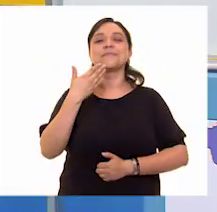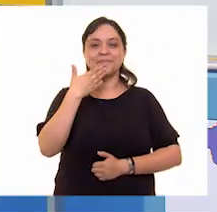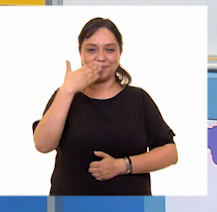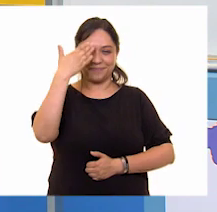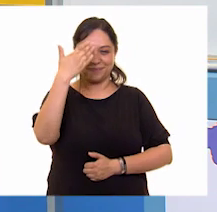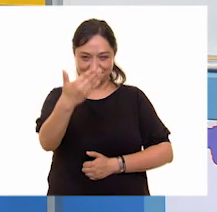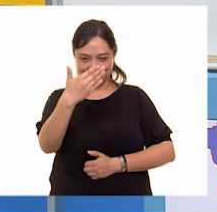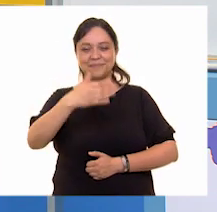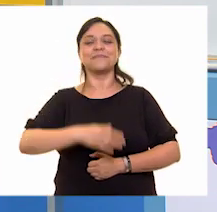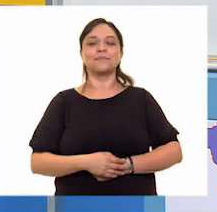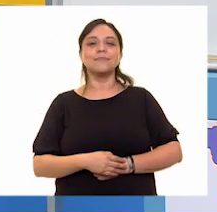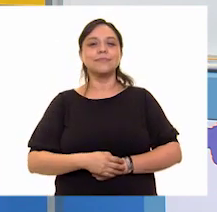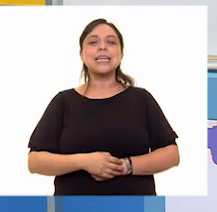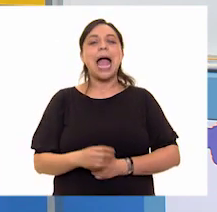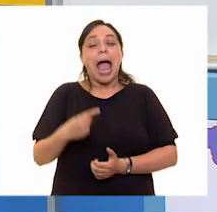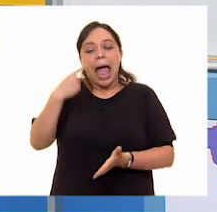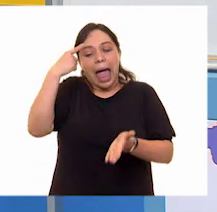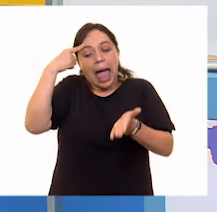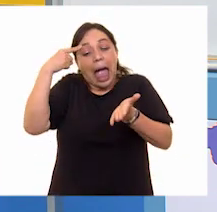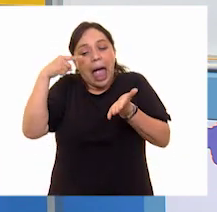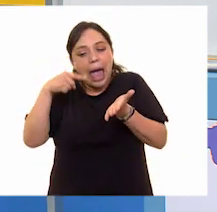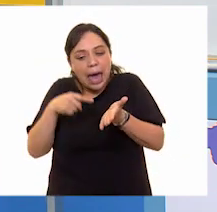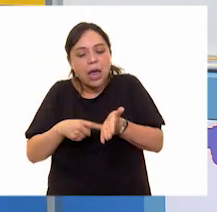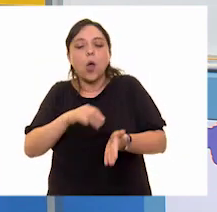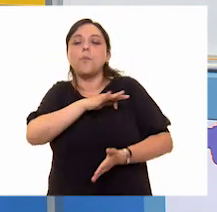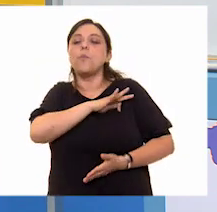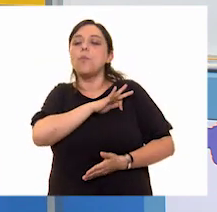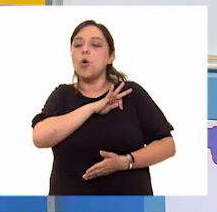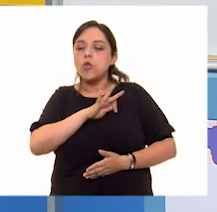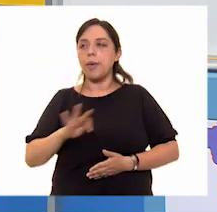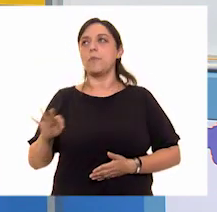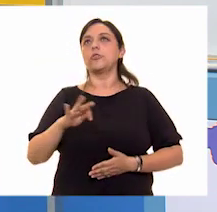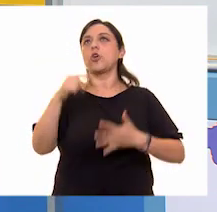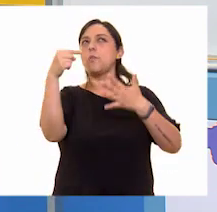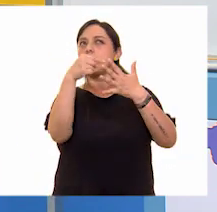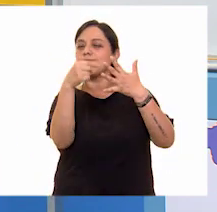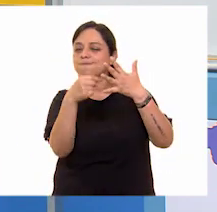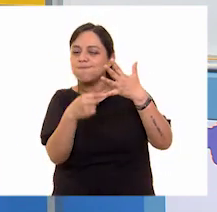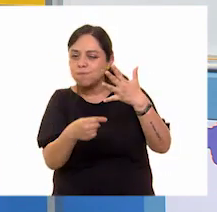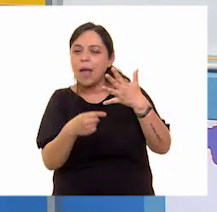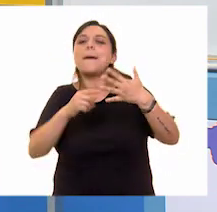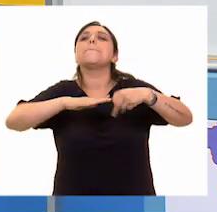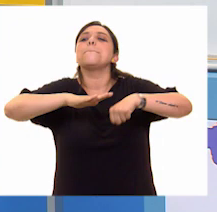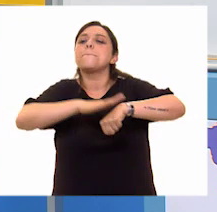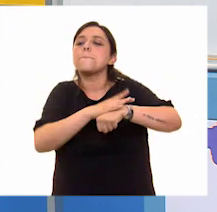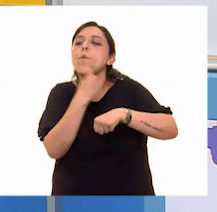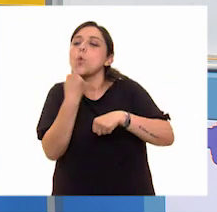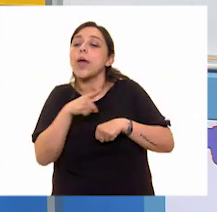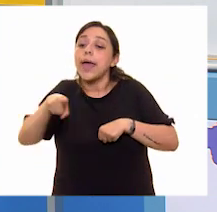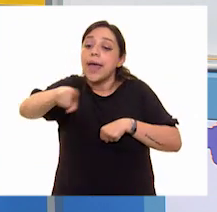aunque creo que podríamos hablar con más detalle sobre las razones por las cuales recomendamos leer a este